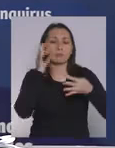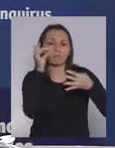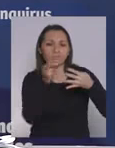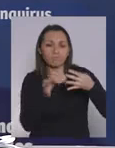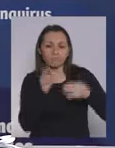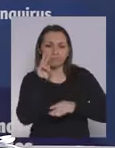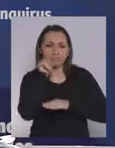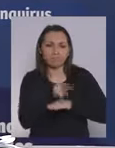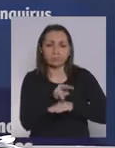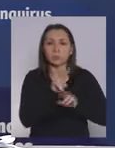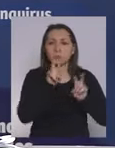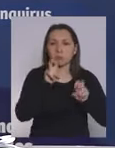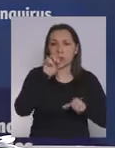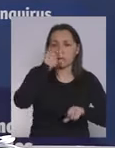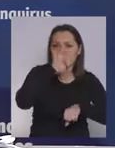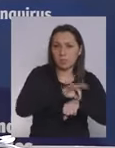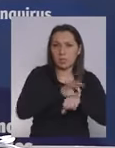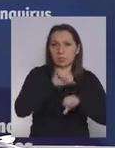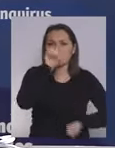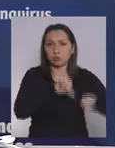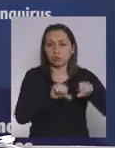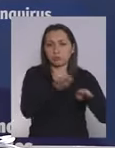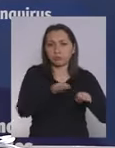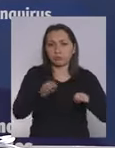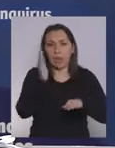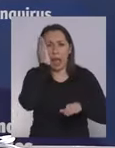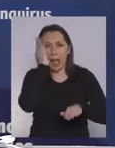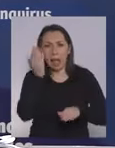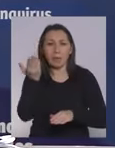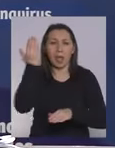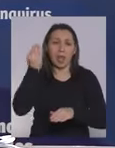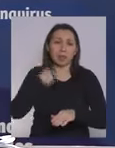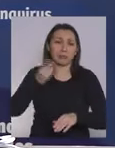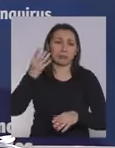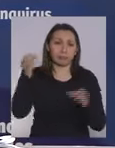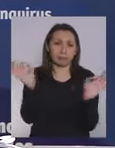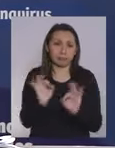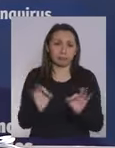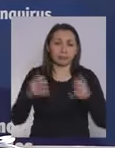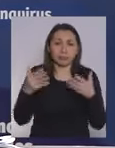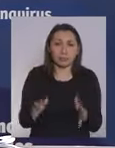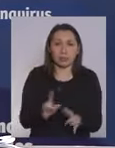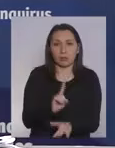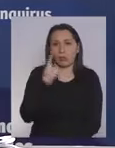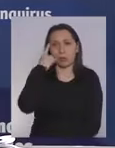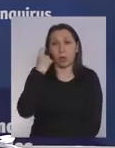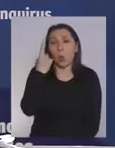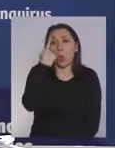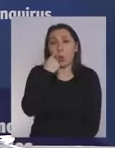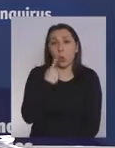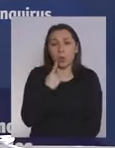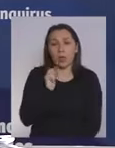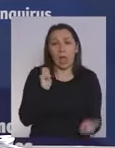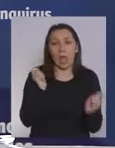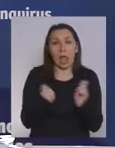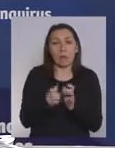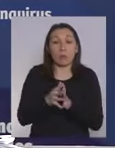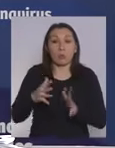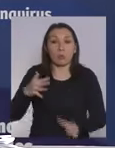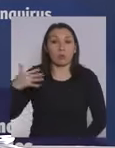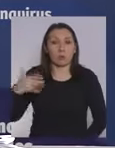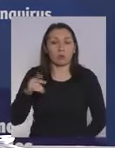médicos científicos de ocupación de camas como he explicado tantas veces y no creo que por un día haya un cambio tan significativo